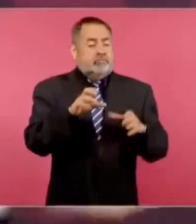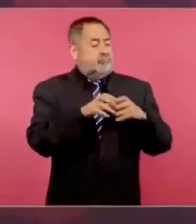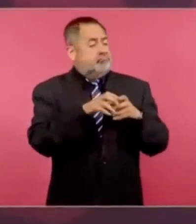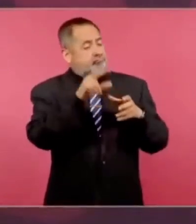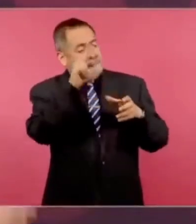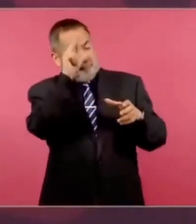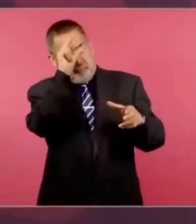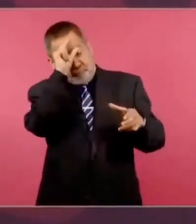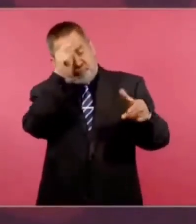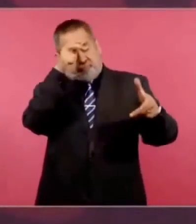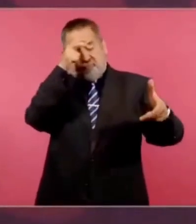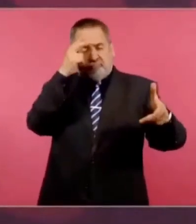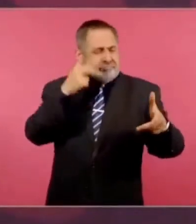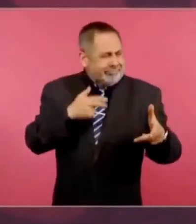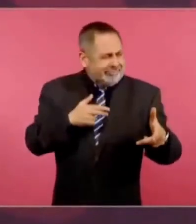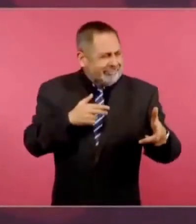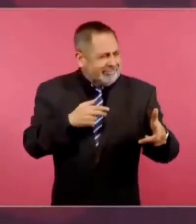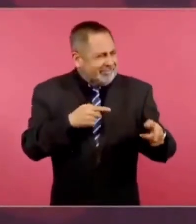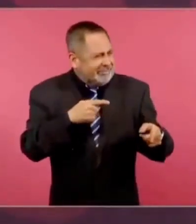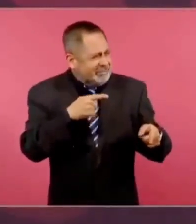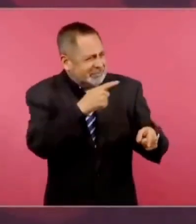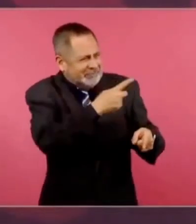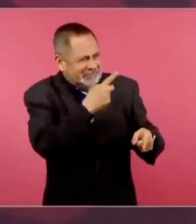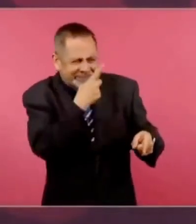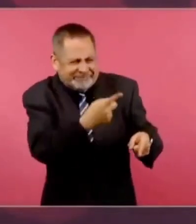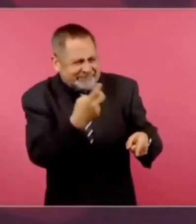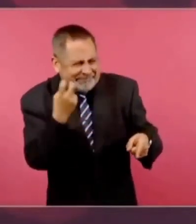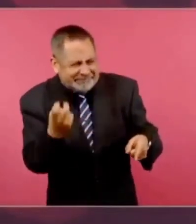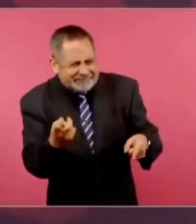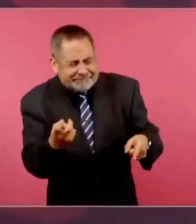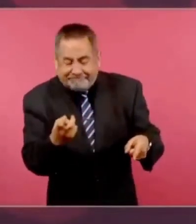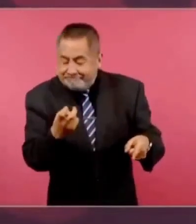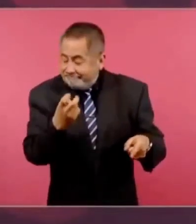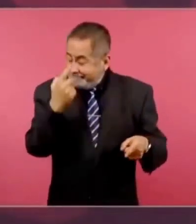de la intelectualidad. Están realmente